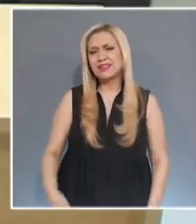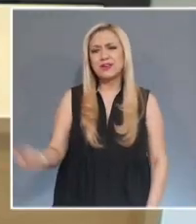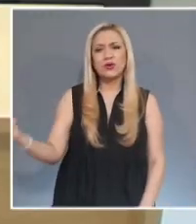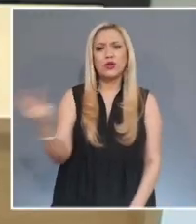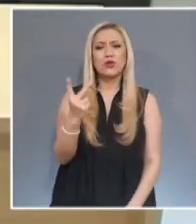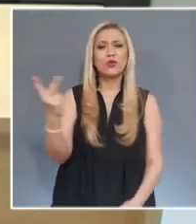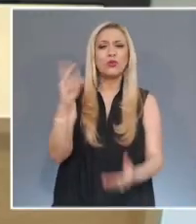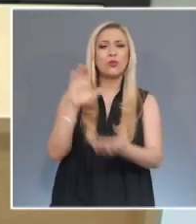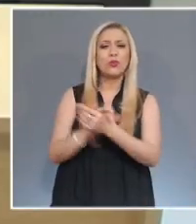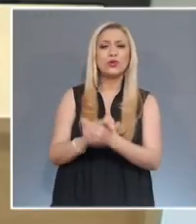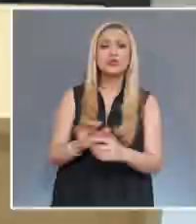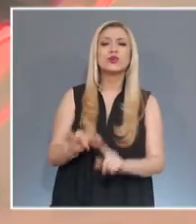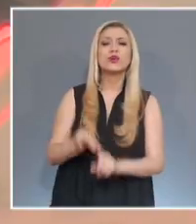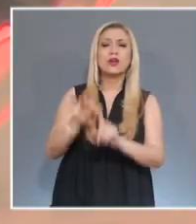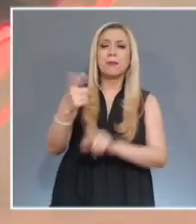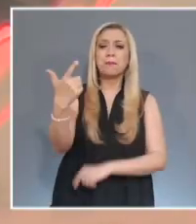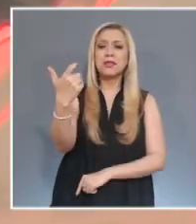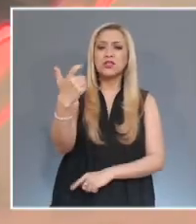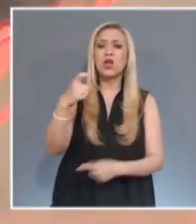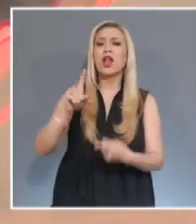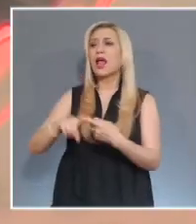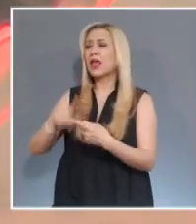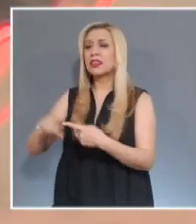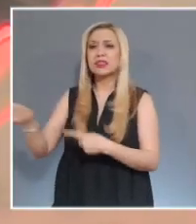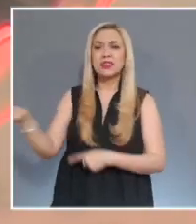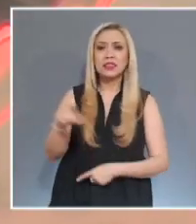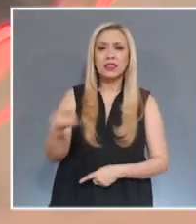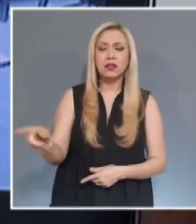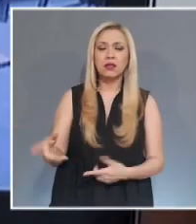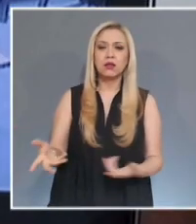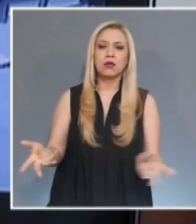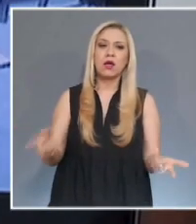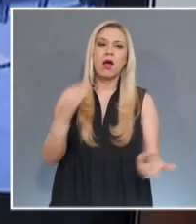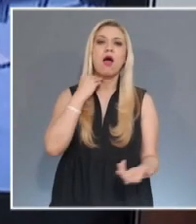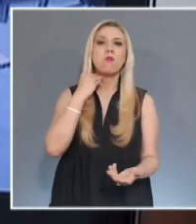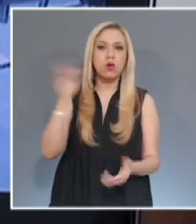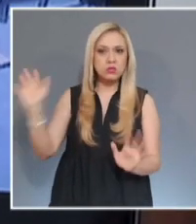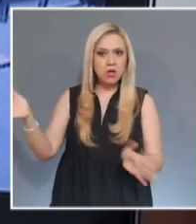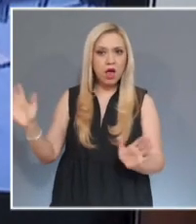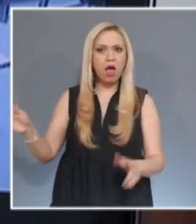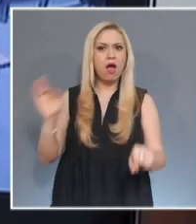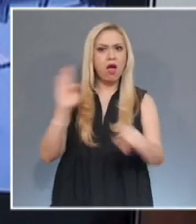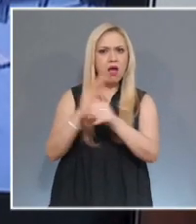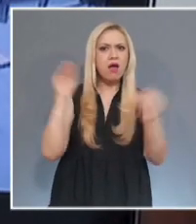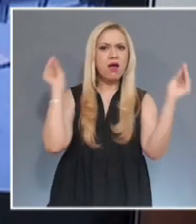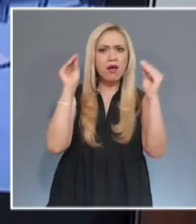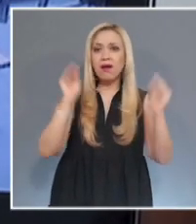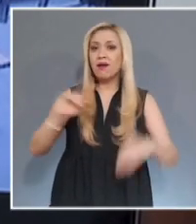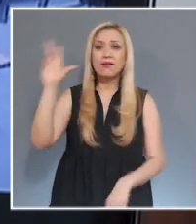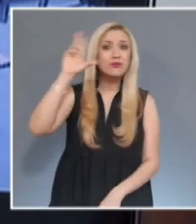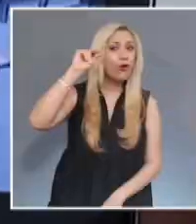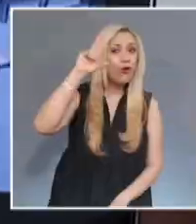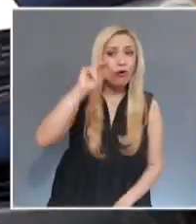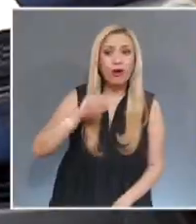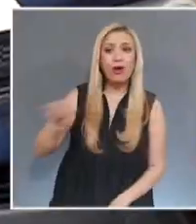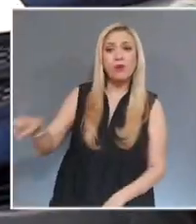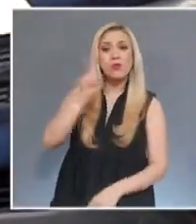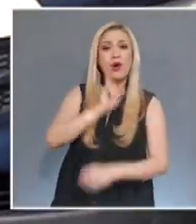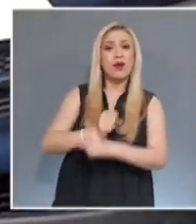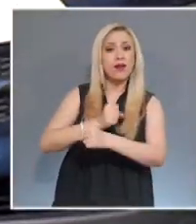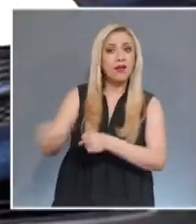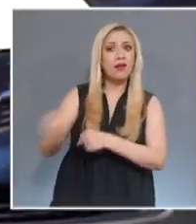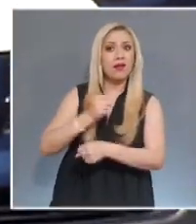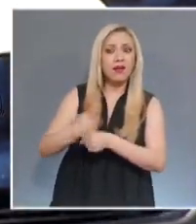Durante la audiencia, el abogado defensor presentó pruebas para demostrar que la mujer sufría constantemente de violencia familiar y bajo